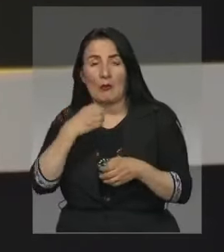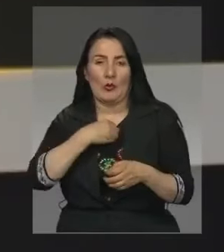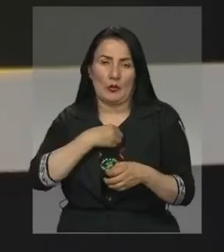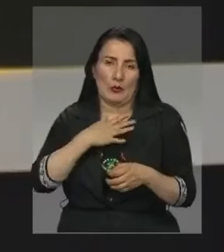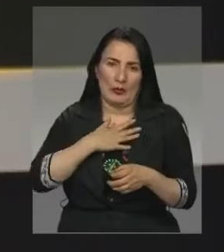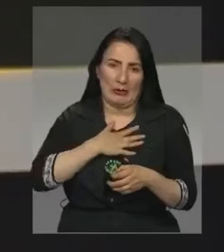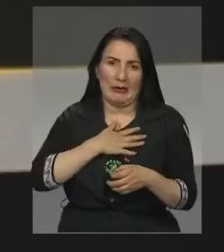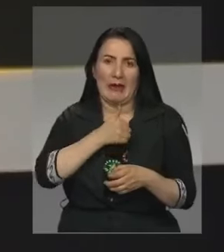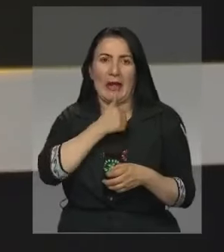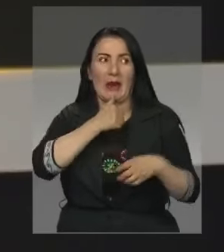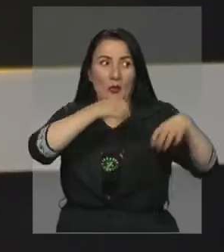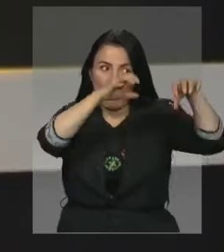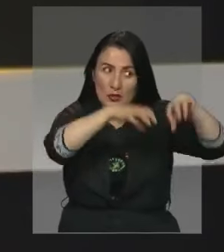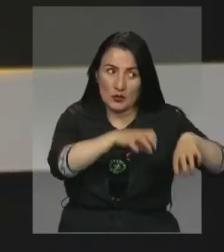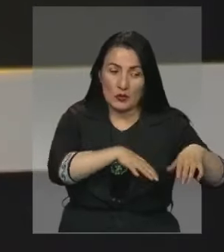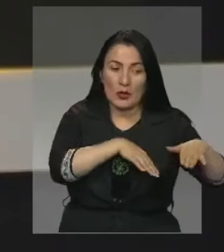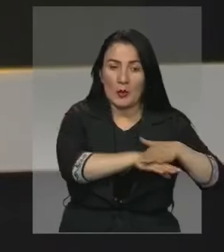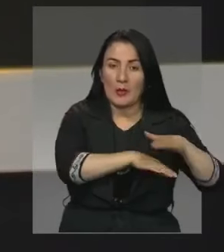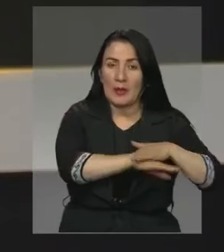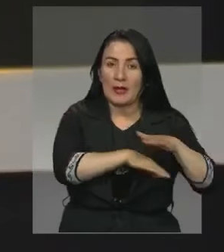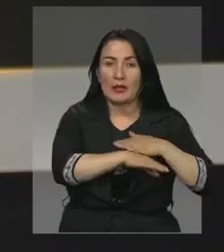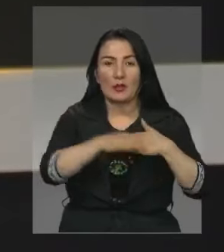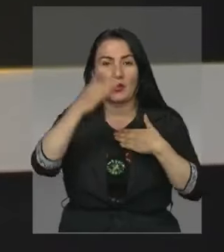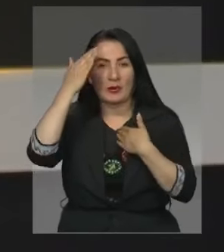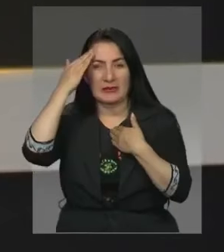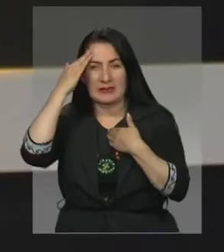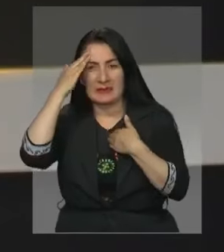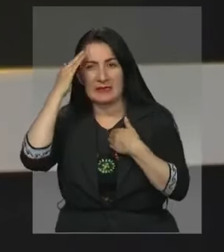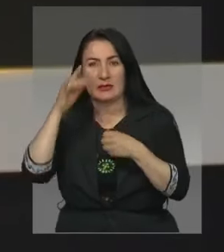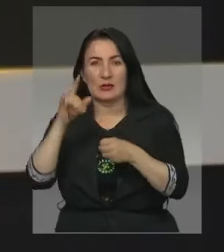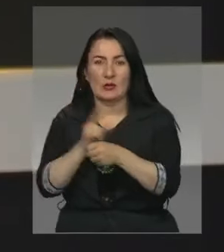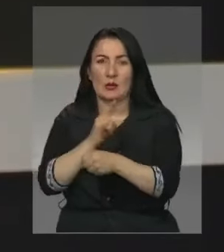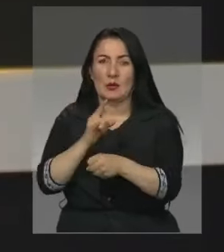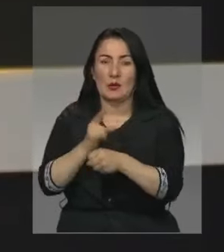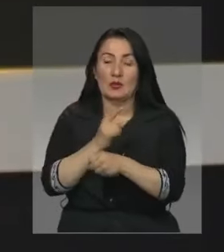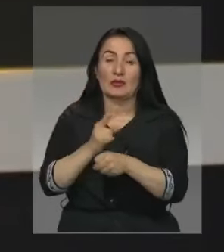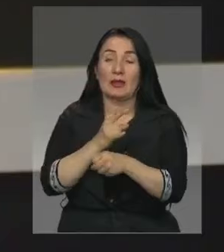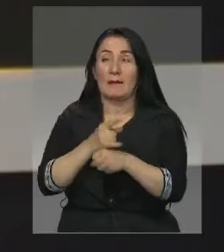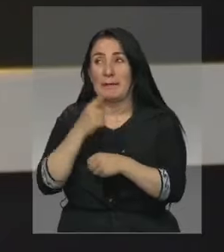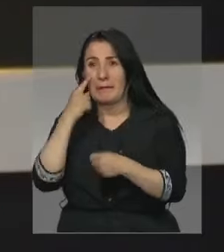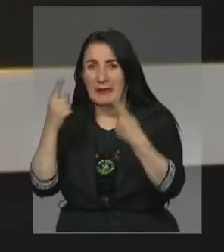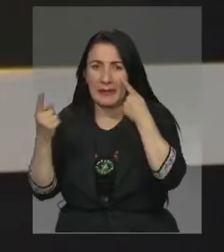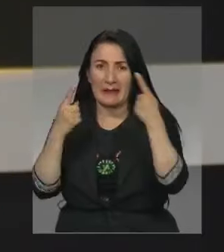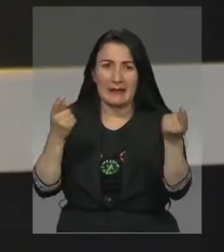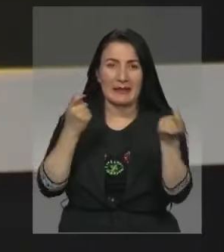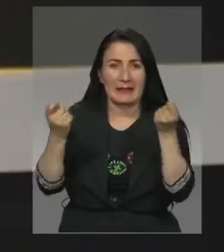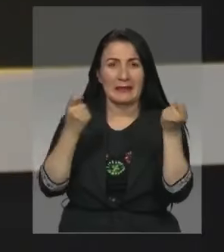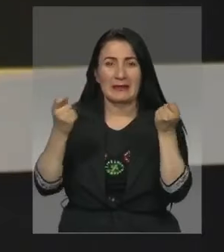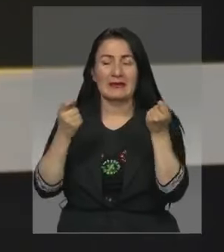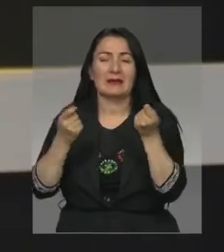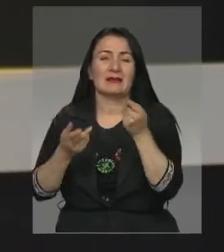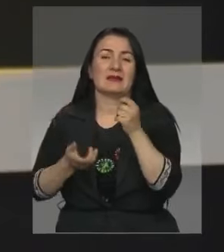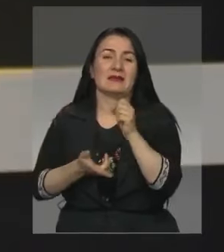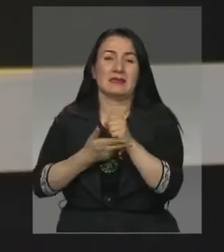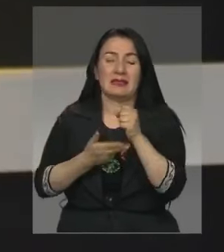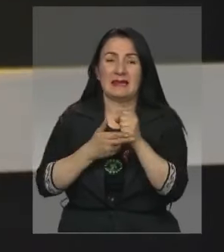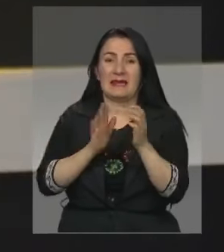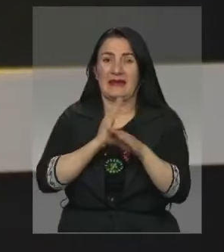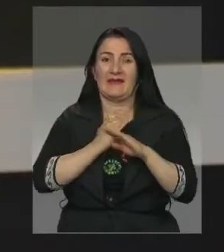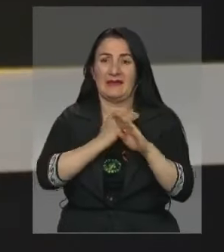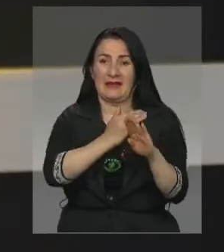aguas lluvias, que sean más conscientes de los usos, que miren estrategias diferentes para evitar el consumo